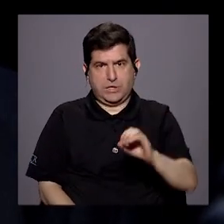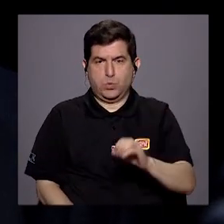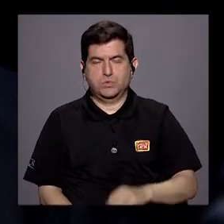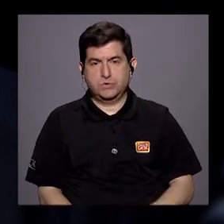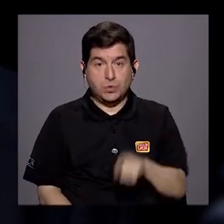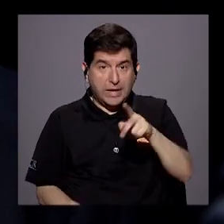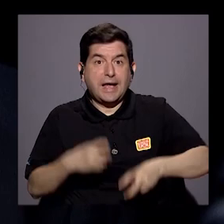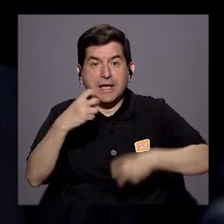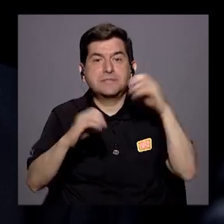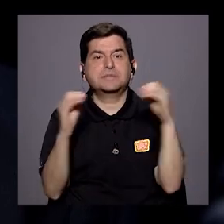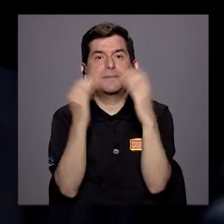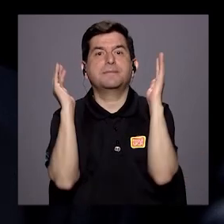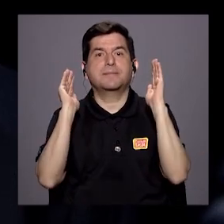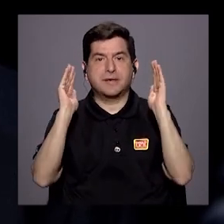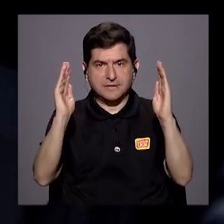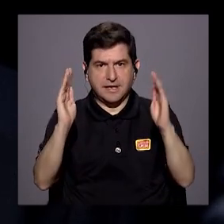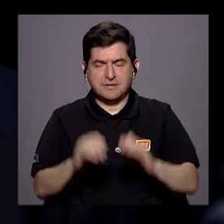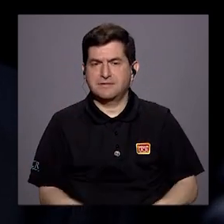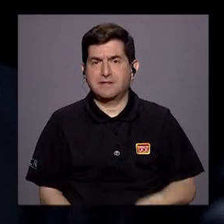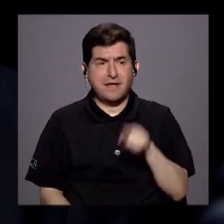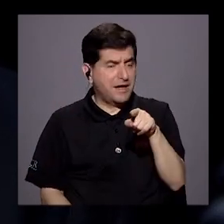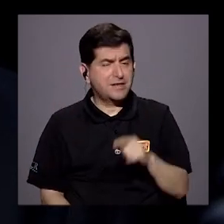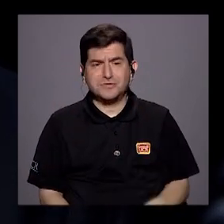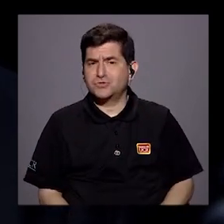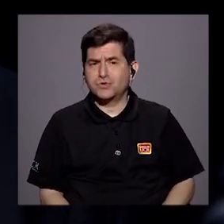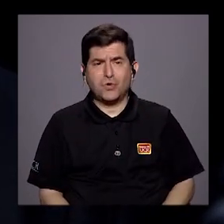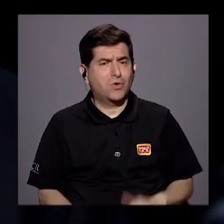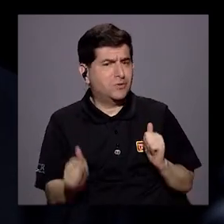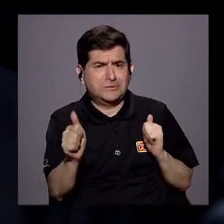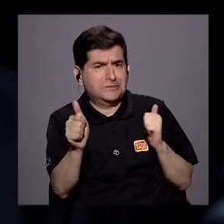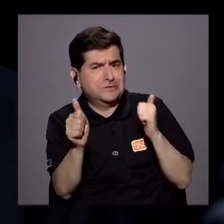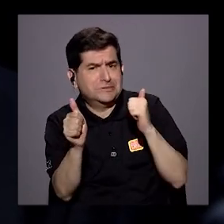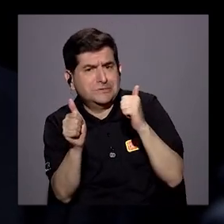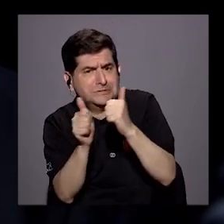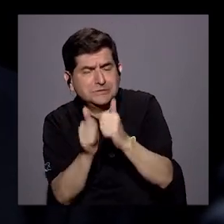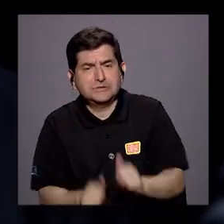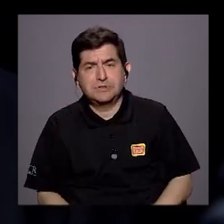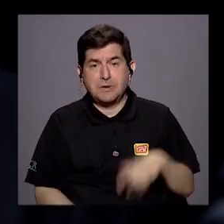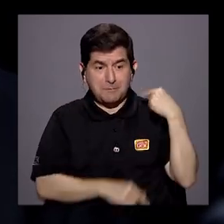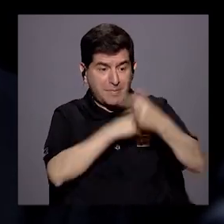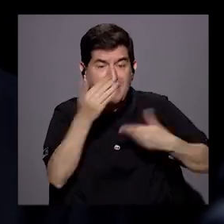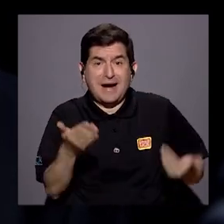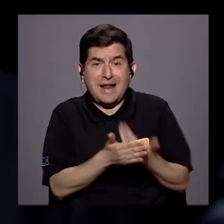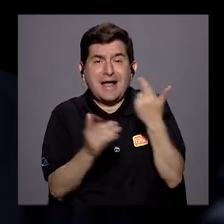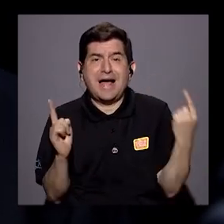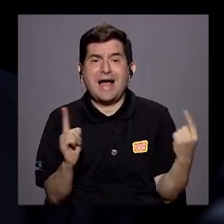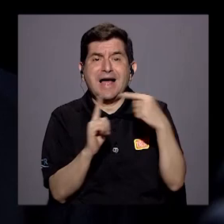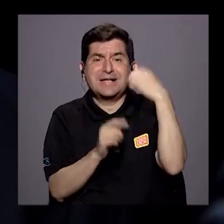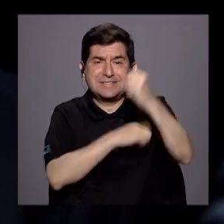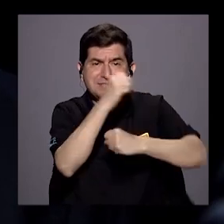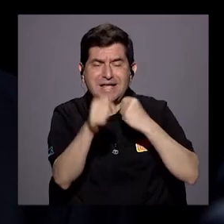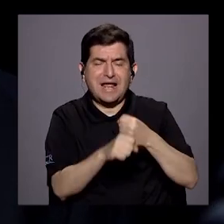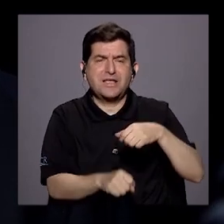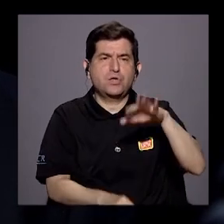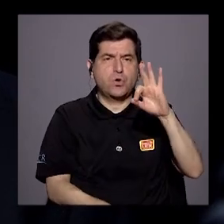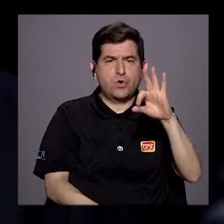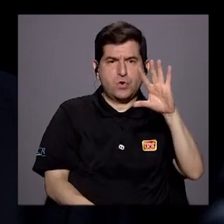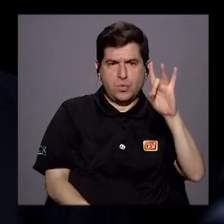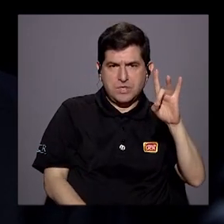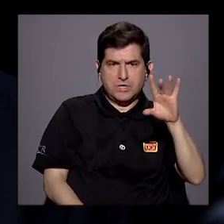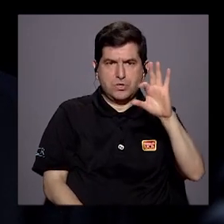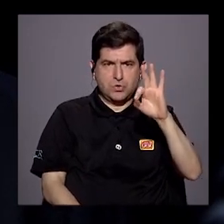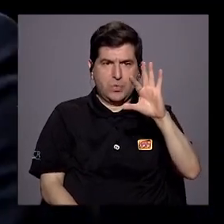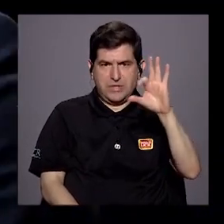48% ese fue el problema serio eso recuperamos hasta la generación nueva hasta el año